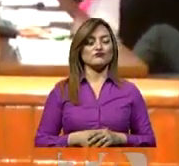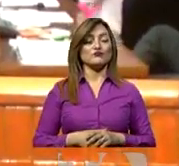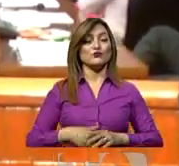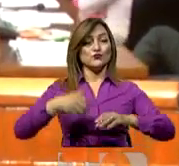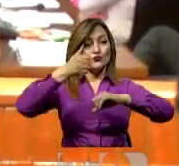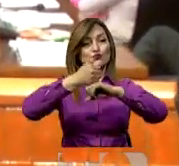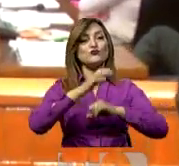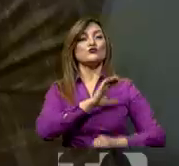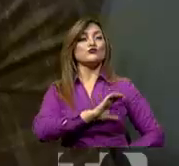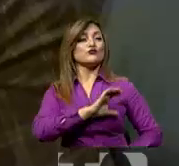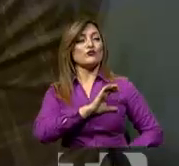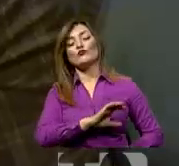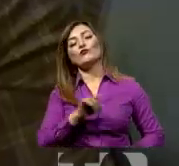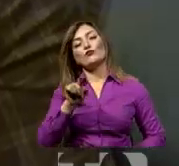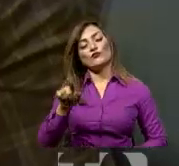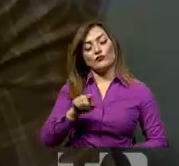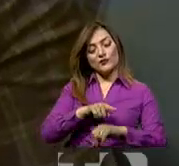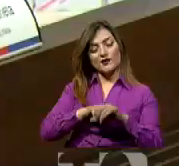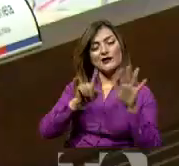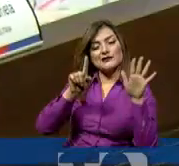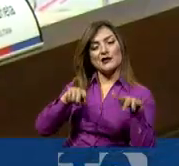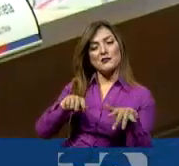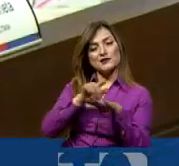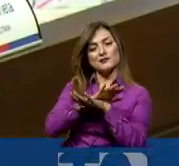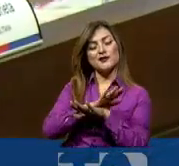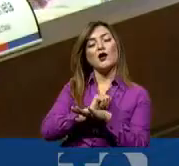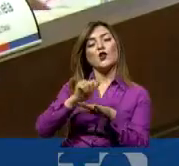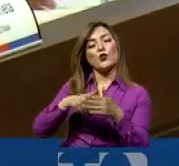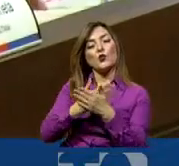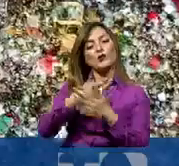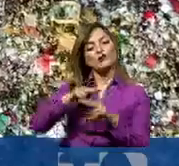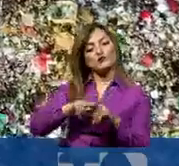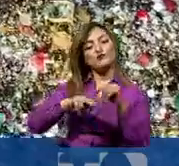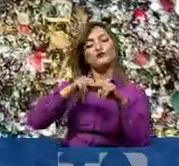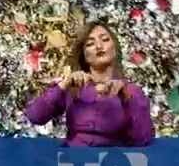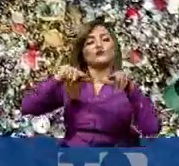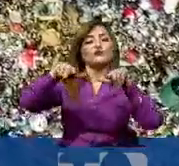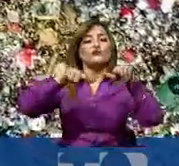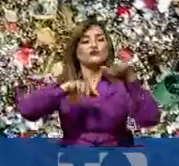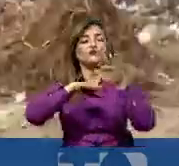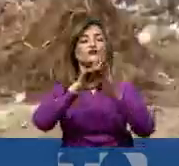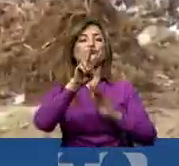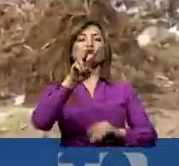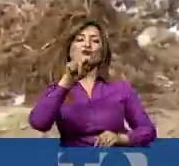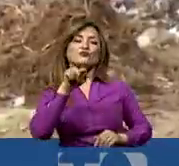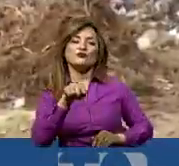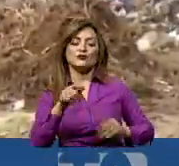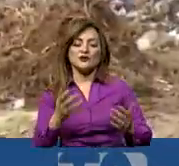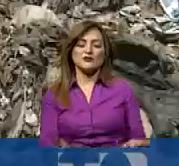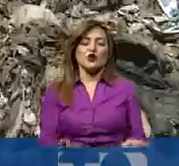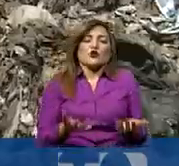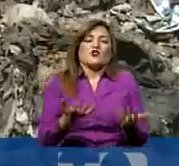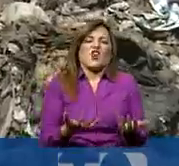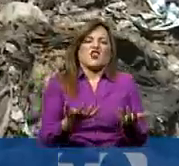A las autoridades municipales les quedan apenas 6 meses para construir un nuevo espacio para colocar las más de 2.000 toneladas de basura que